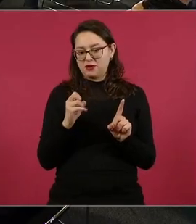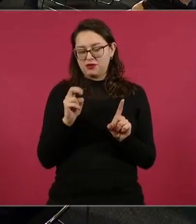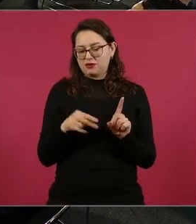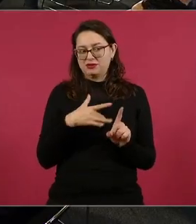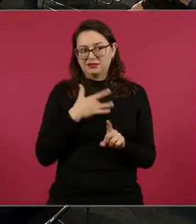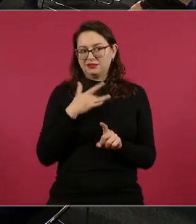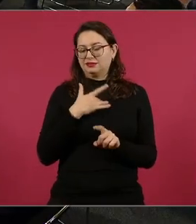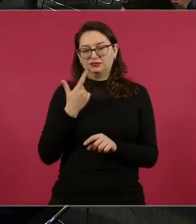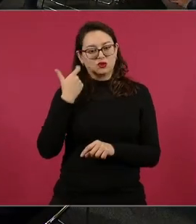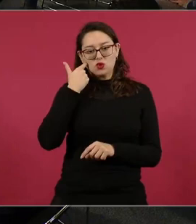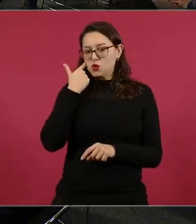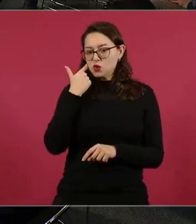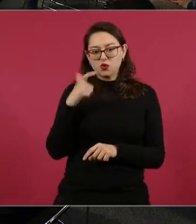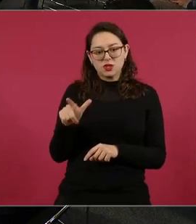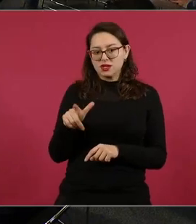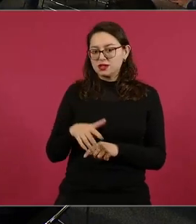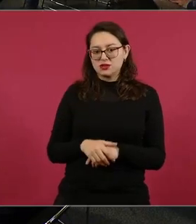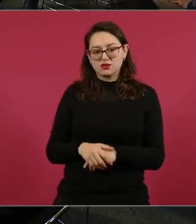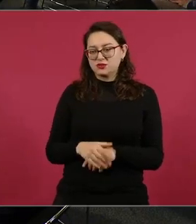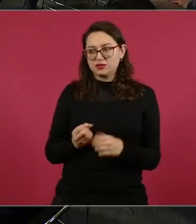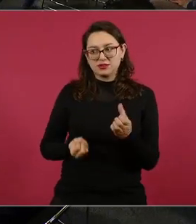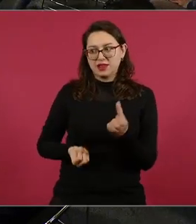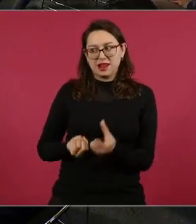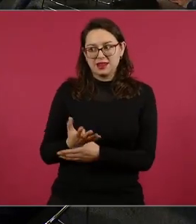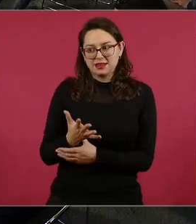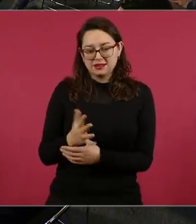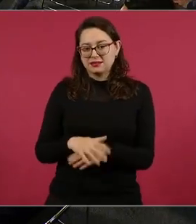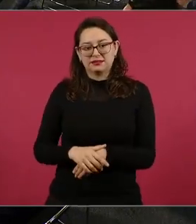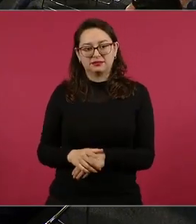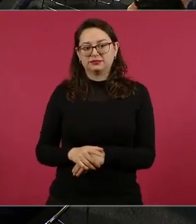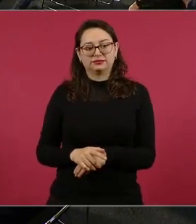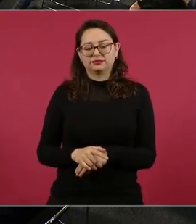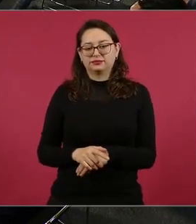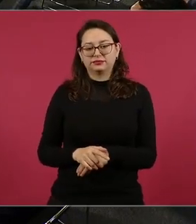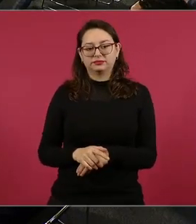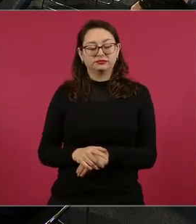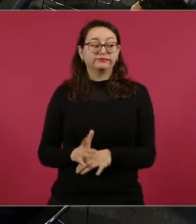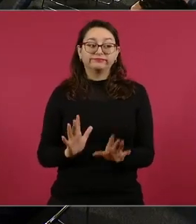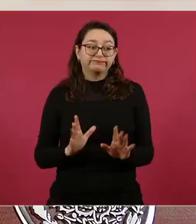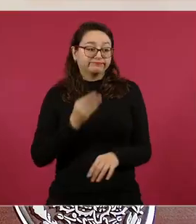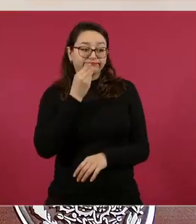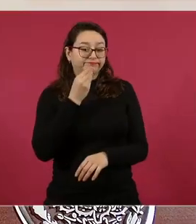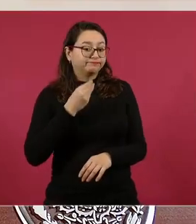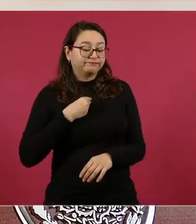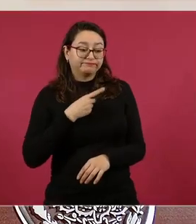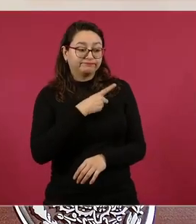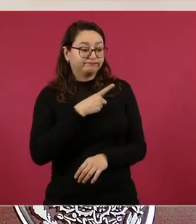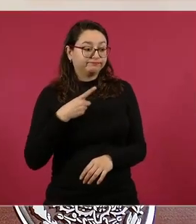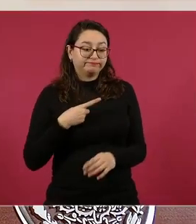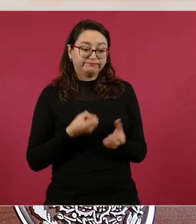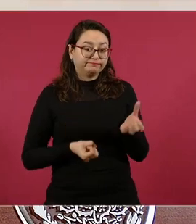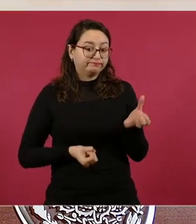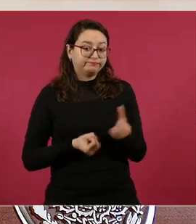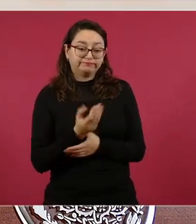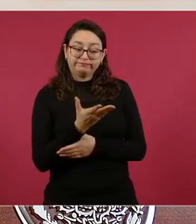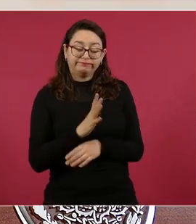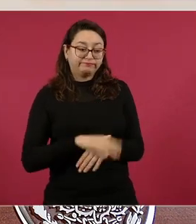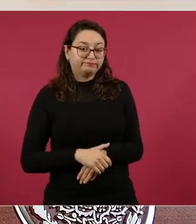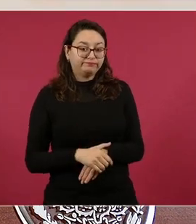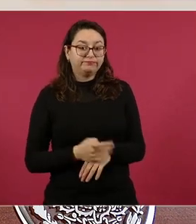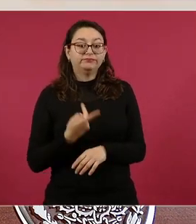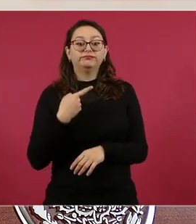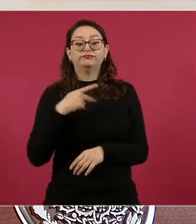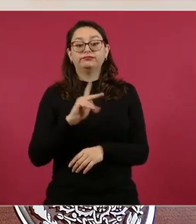niega a aceptar el indulto. Lo tuvieron que dejar libre, pero en la madrugada del 20